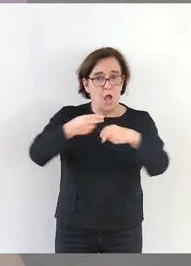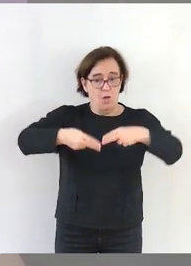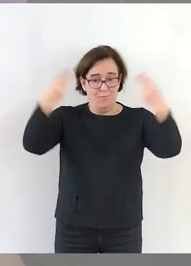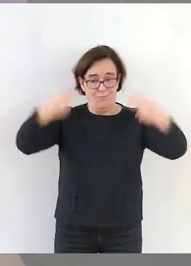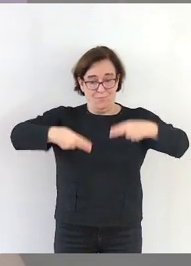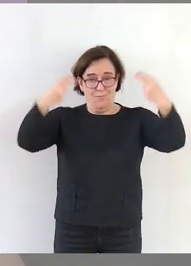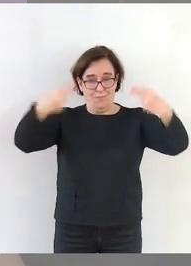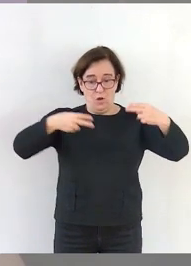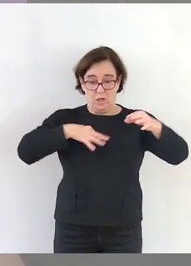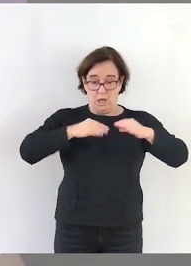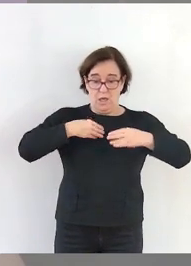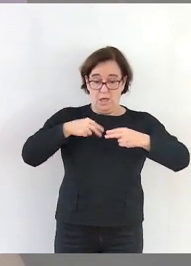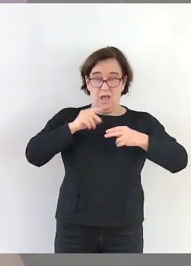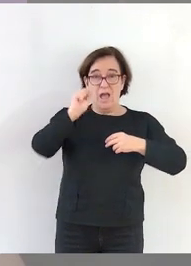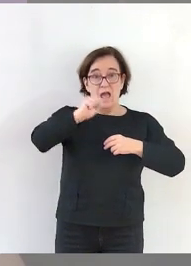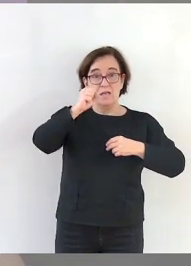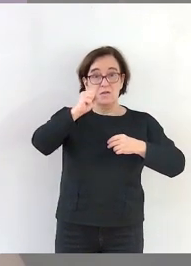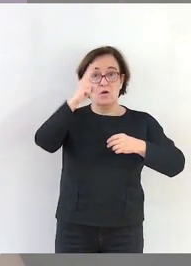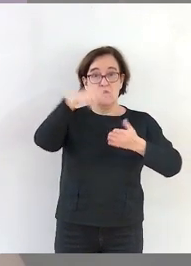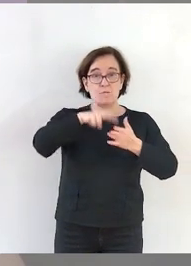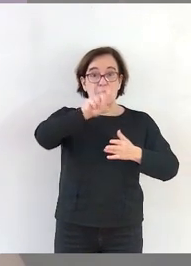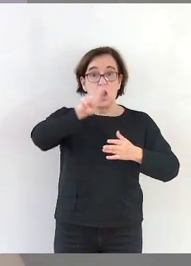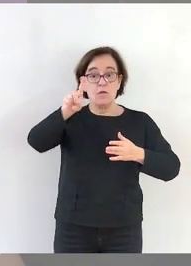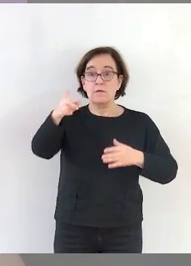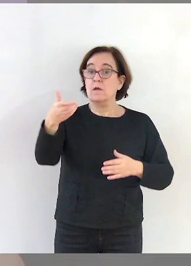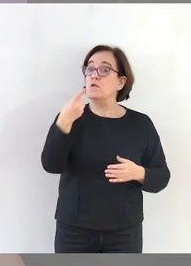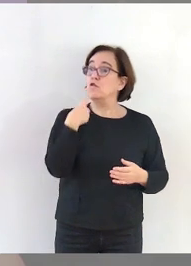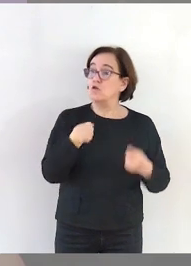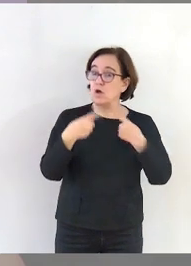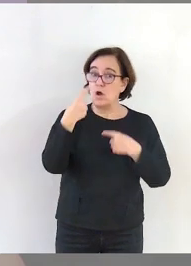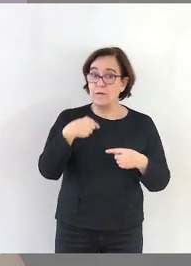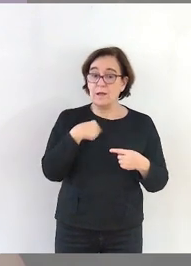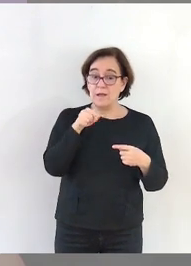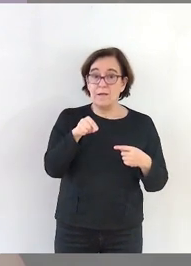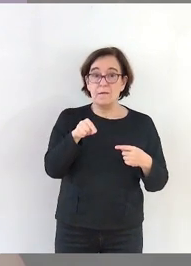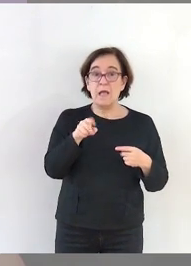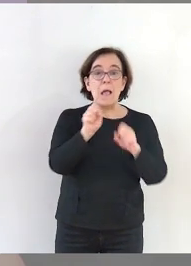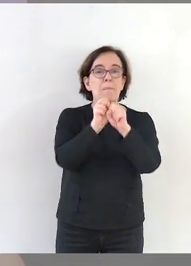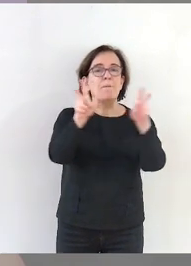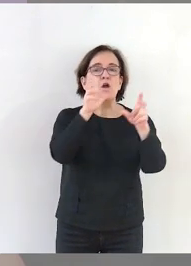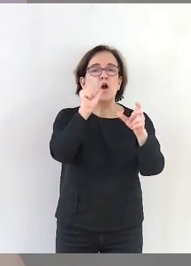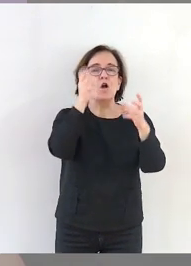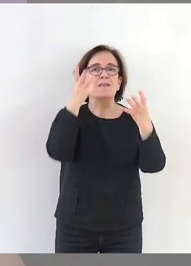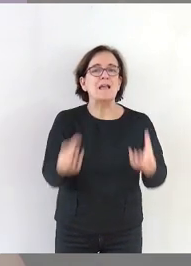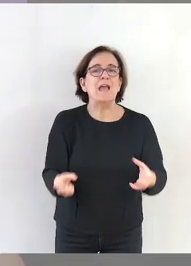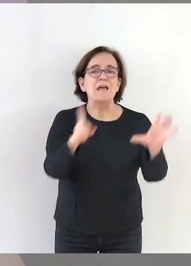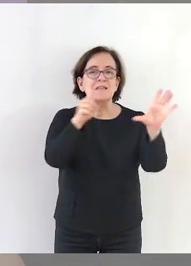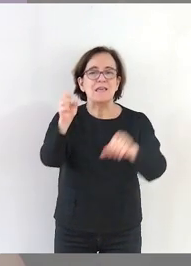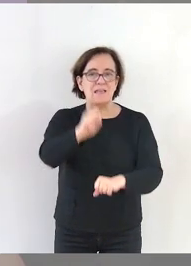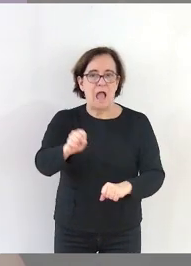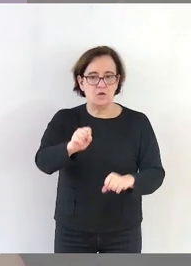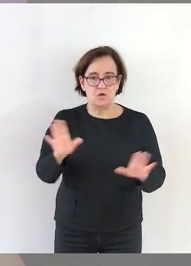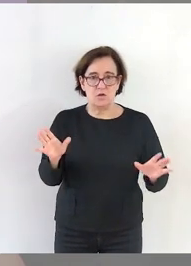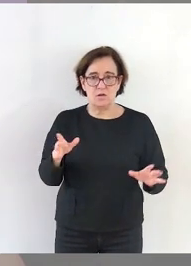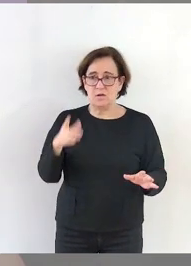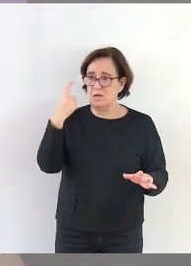frontera entre Etiopía y somalia fue el año 2011 Entonces nos dijeron que aquella era la peor sequía en 60 años y Se